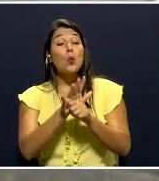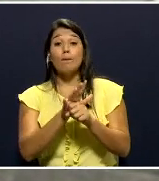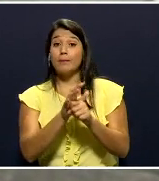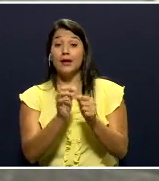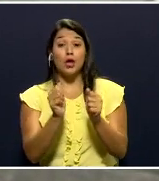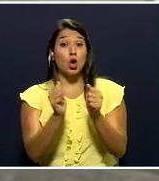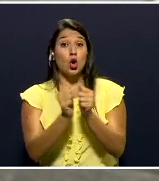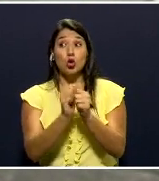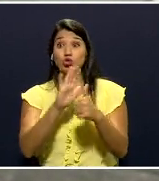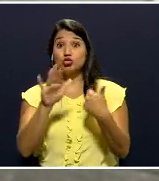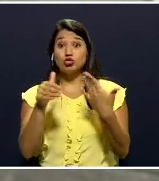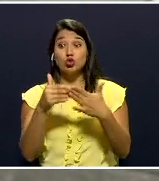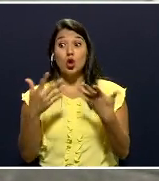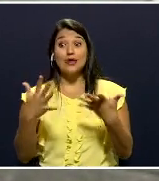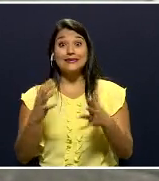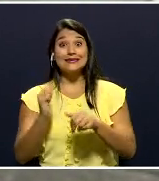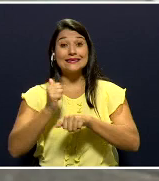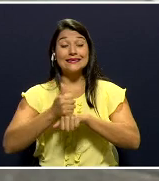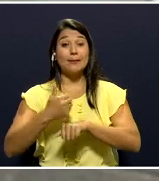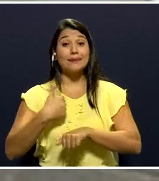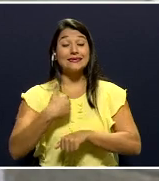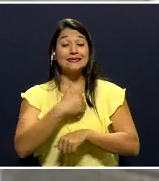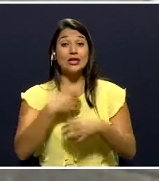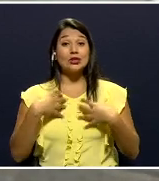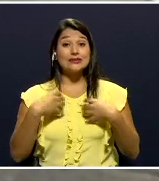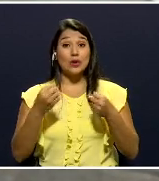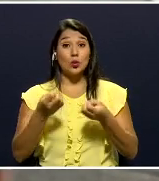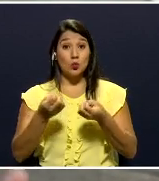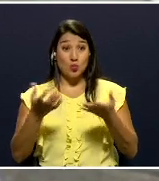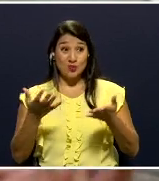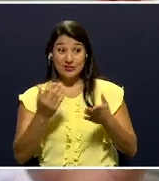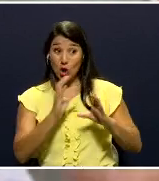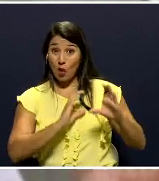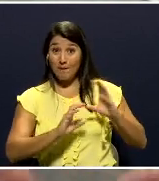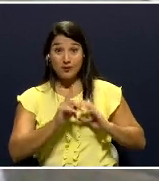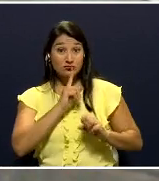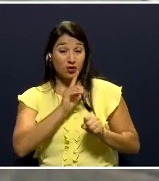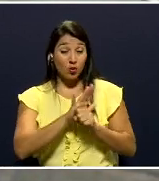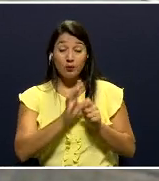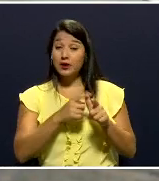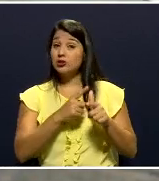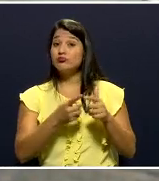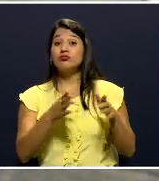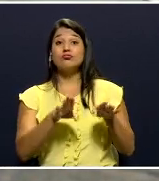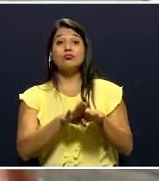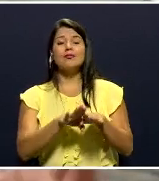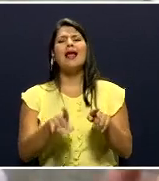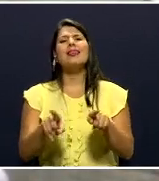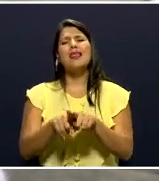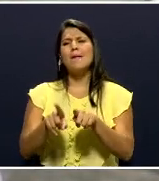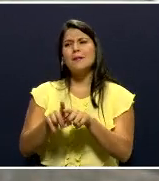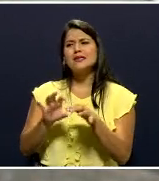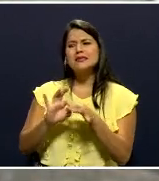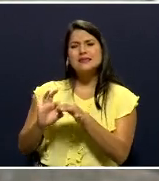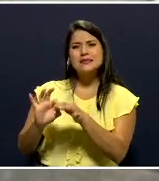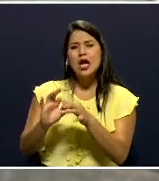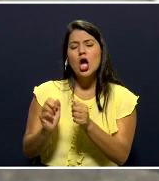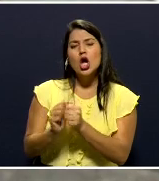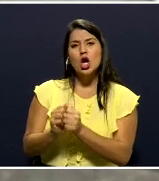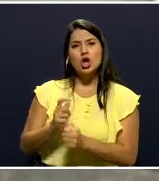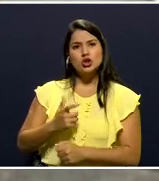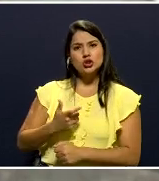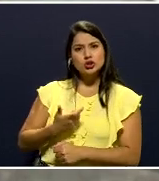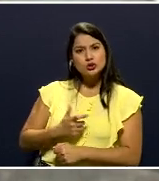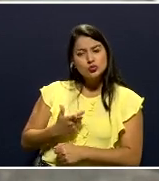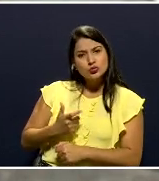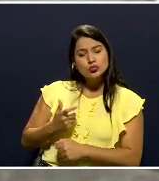indicaciones del Ministerio de Salud Pública y todas las medidas de coordinación con los comités locales, con las alcaldías de la región